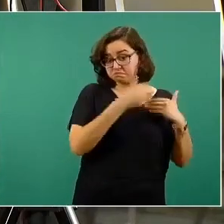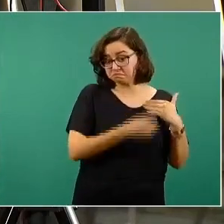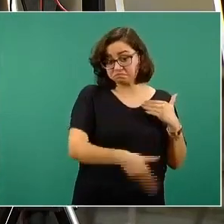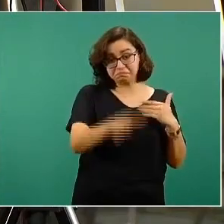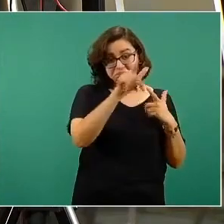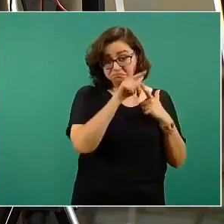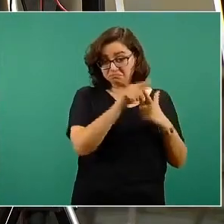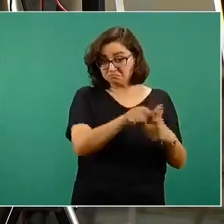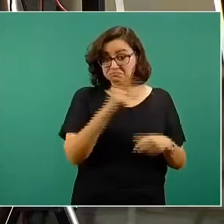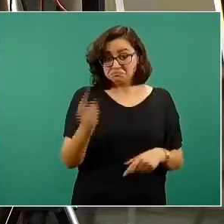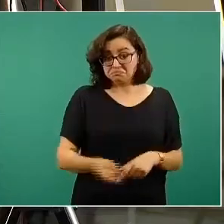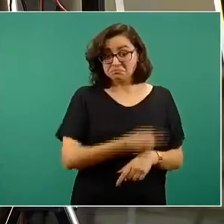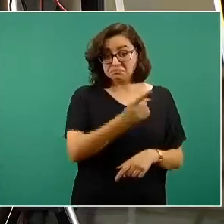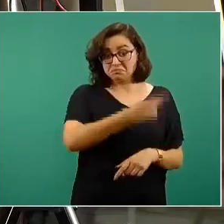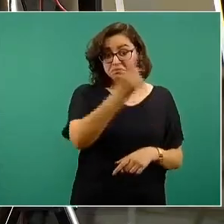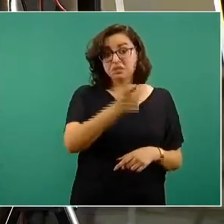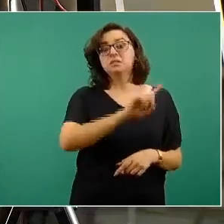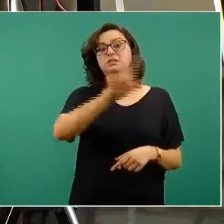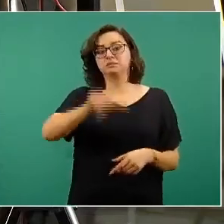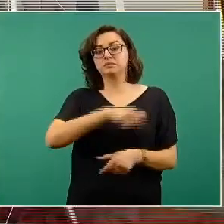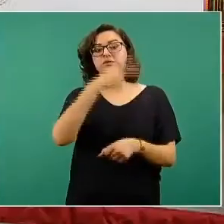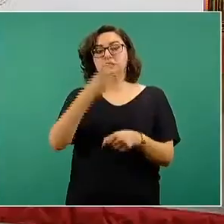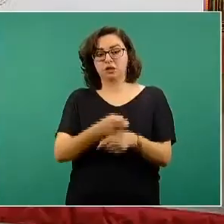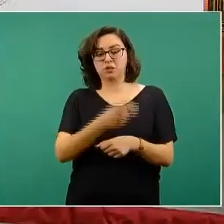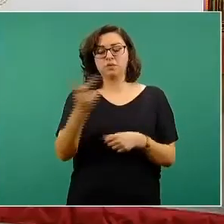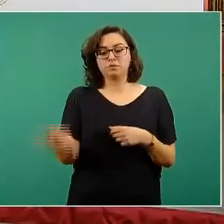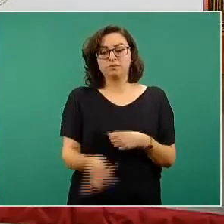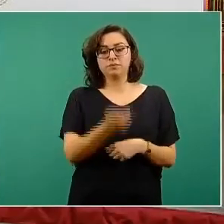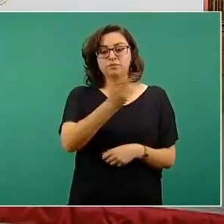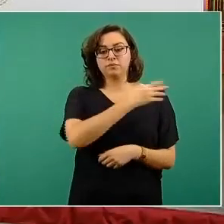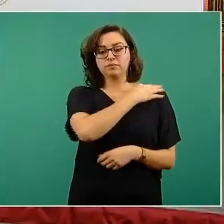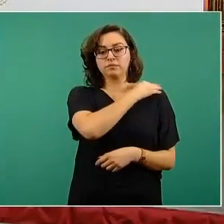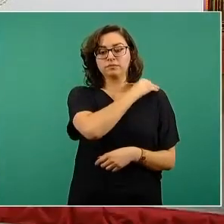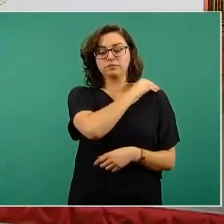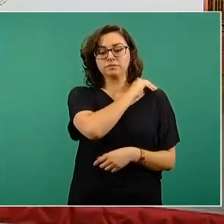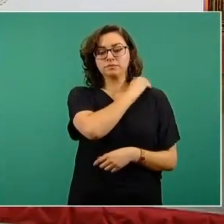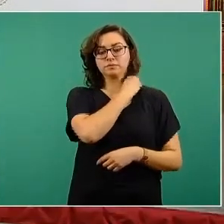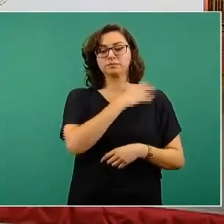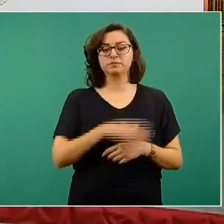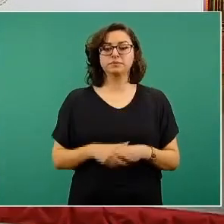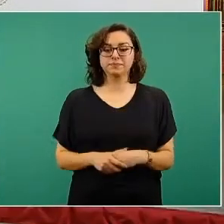COVID-19. Y después mi segunda pregunta para usted. Por favor, doctor Alomía. Claro, con mucho gusto.